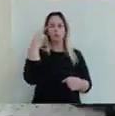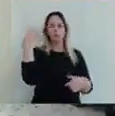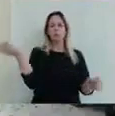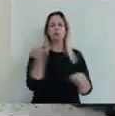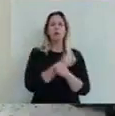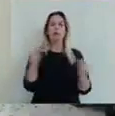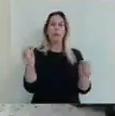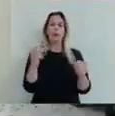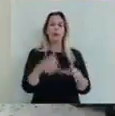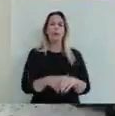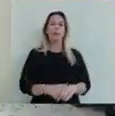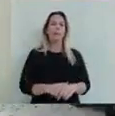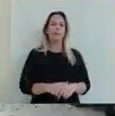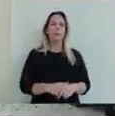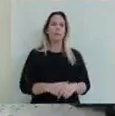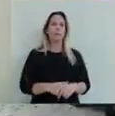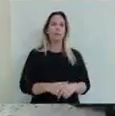unanimidad.